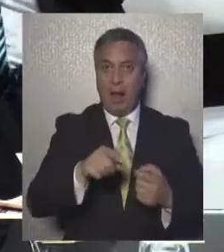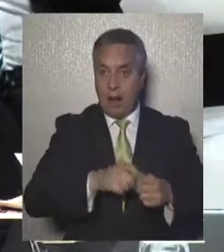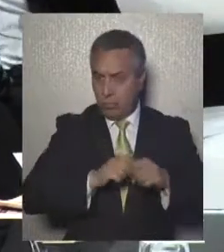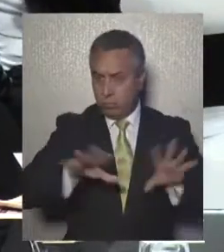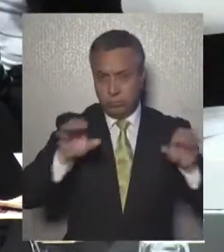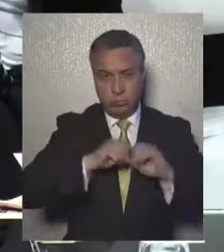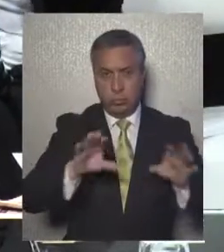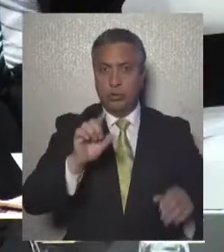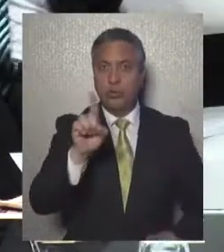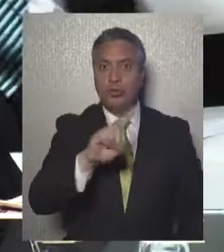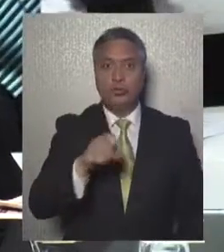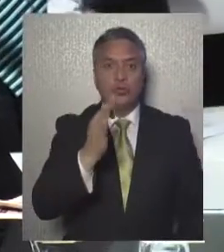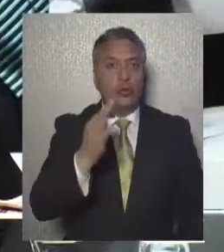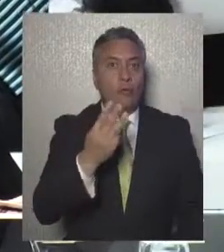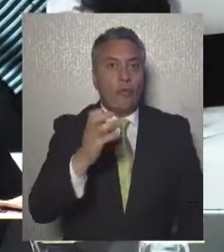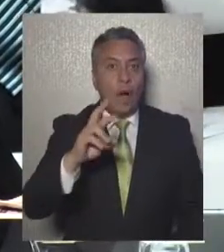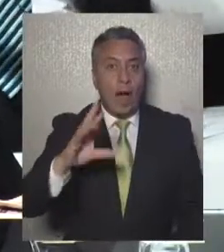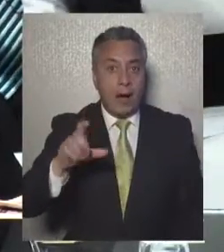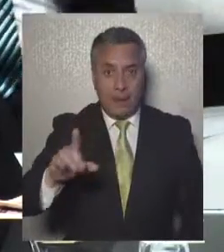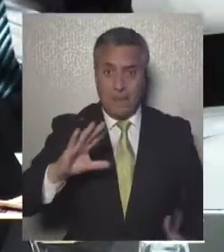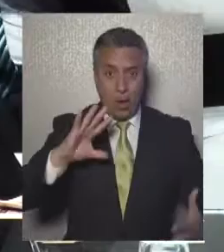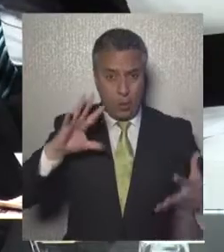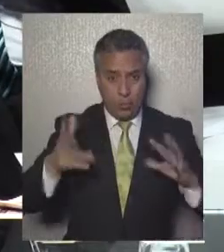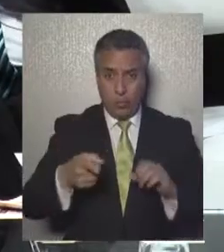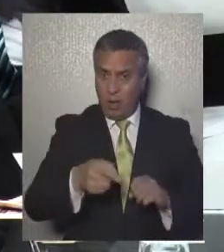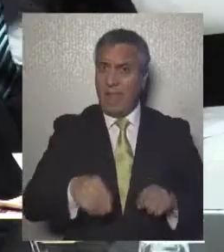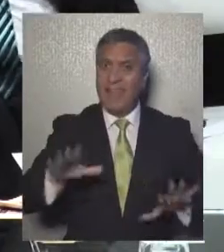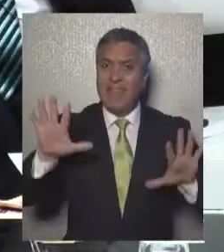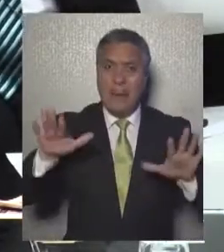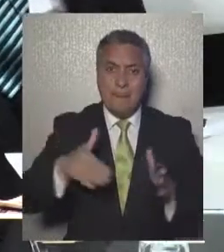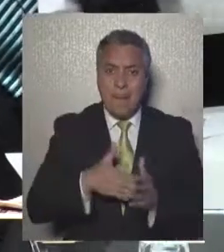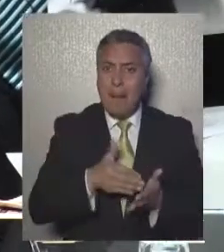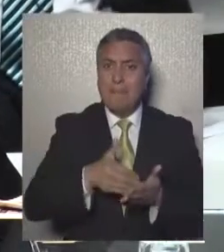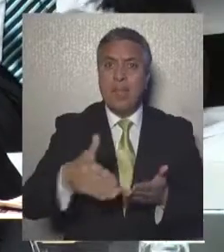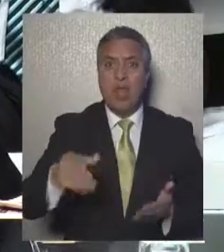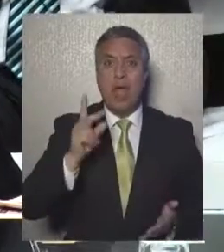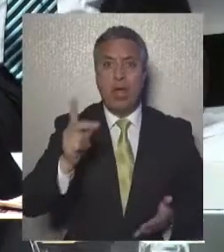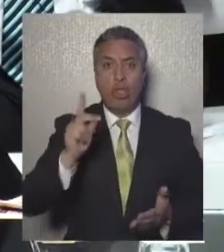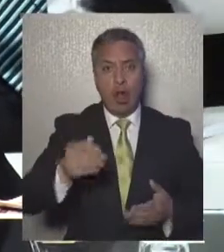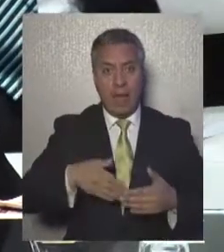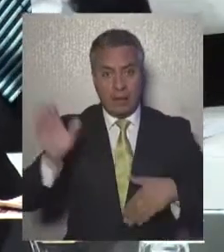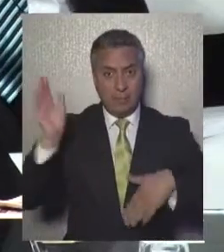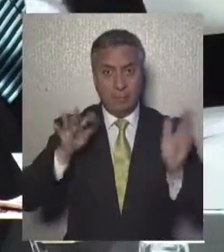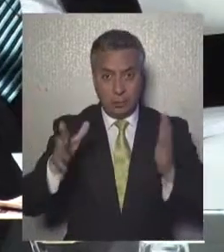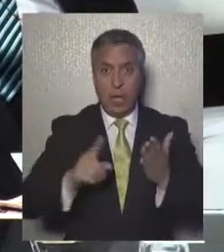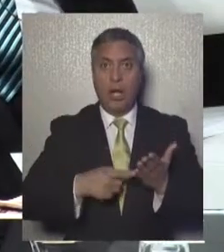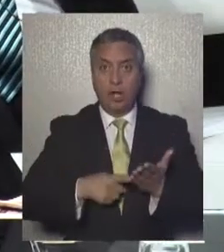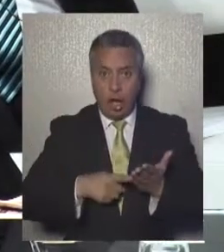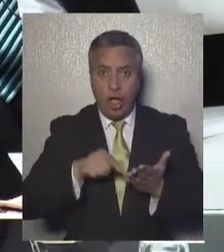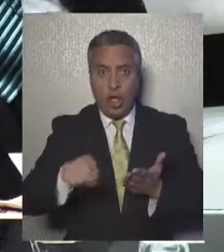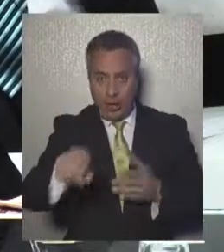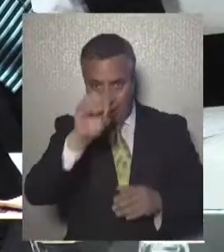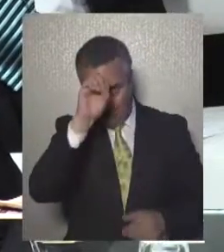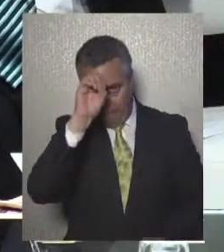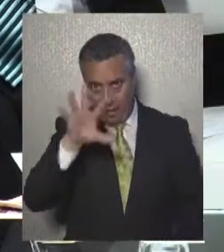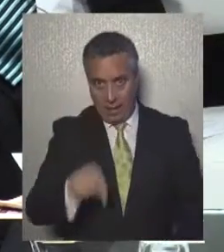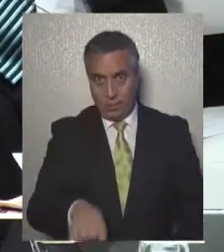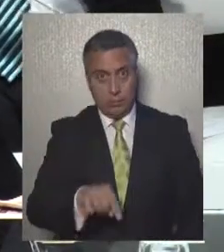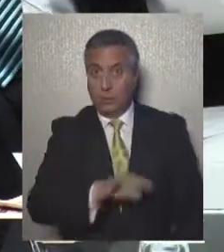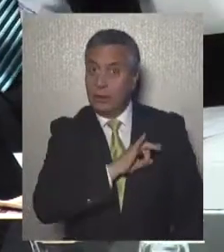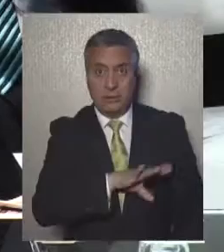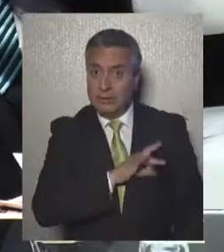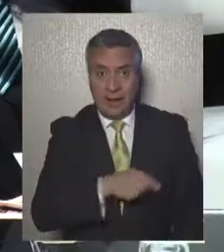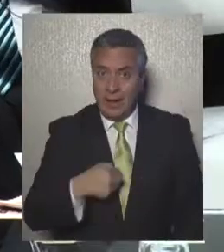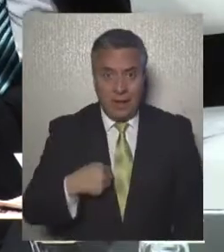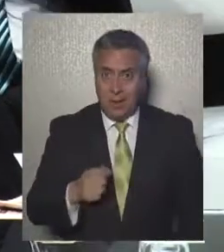del mundo. Y tiene 10.000 millones de dólares en exportaciones vinculados a la tecnología del sector minero. En Chile no hemos sido